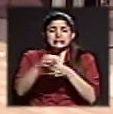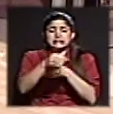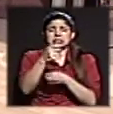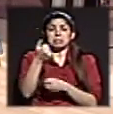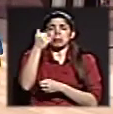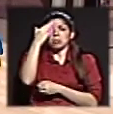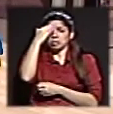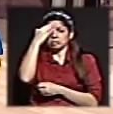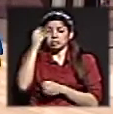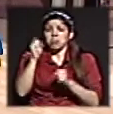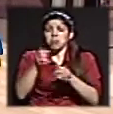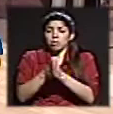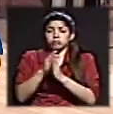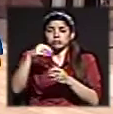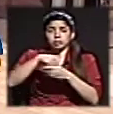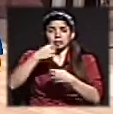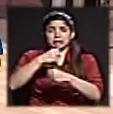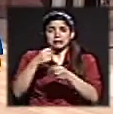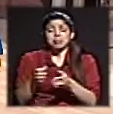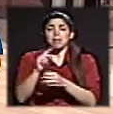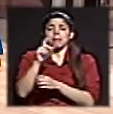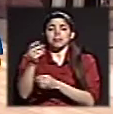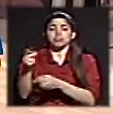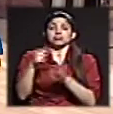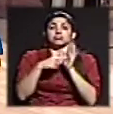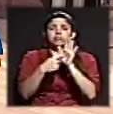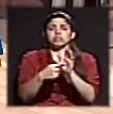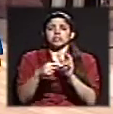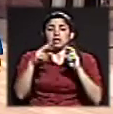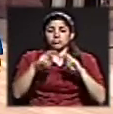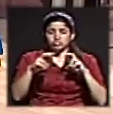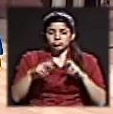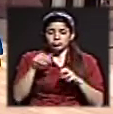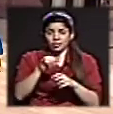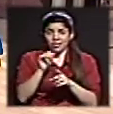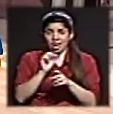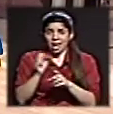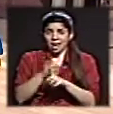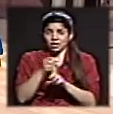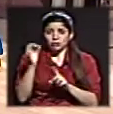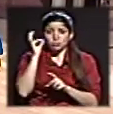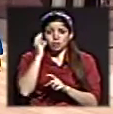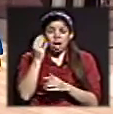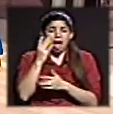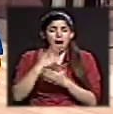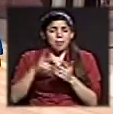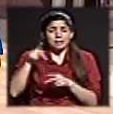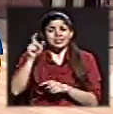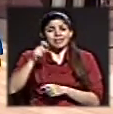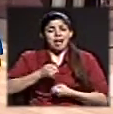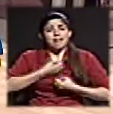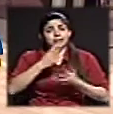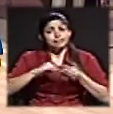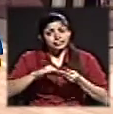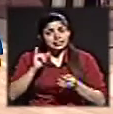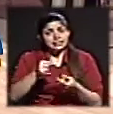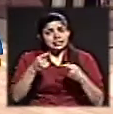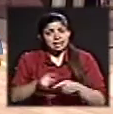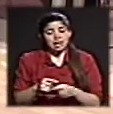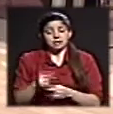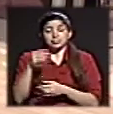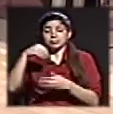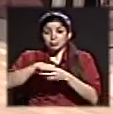puede sugerir en la Unión de Municipalidades la aparición de un periódico que haga estas cosas? De esas agresiones a las mujeres, alguien tiene que decir esas cosas. La